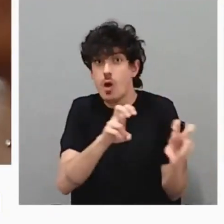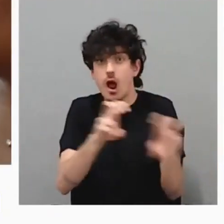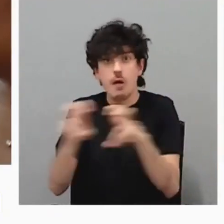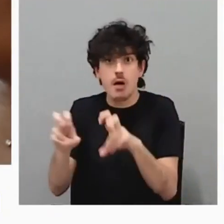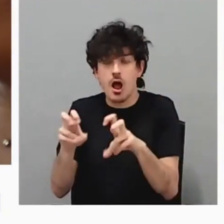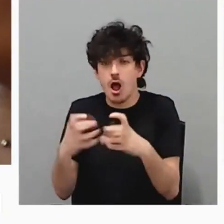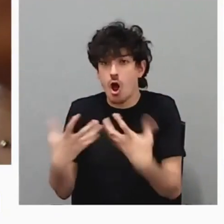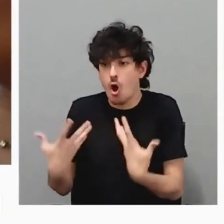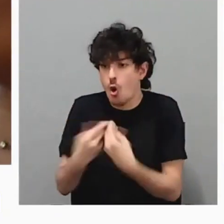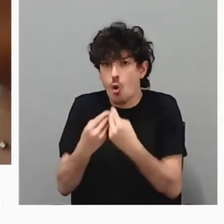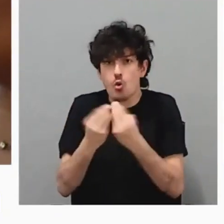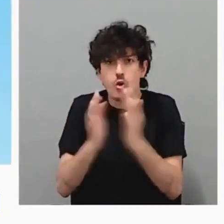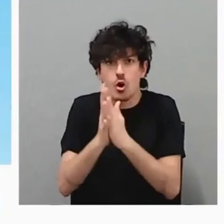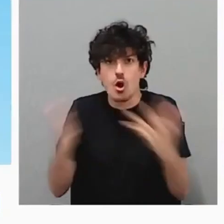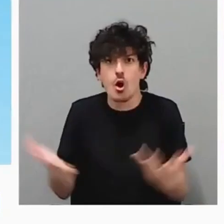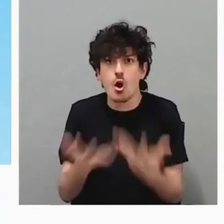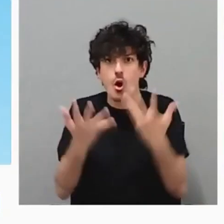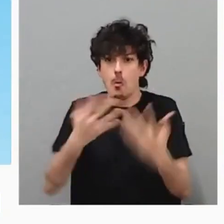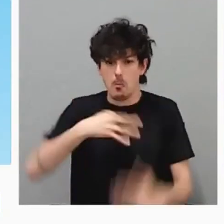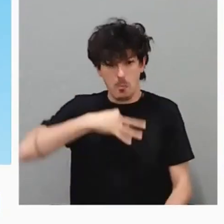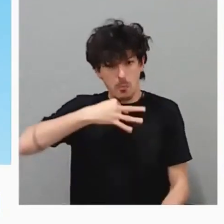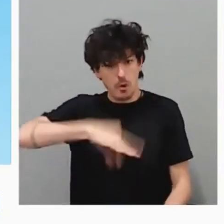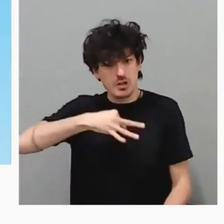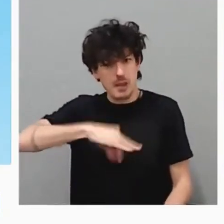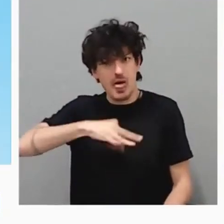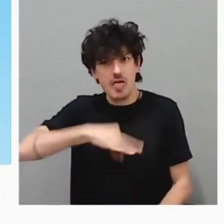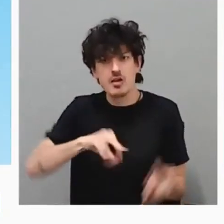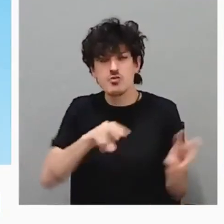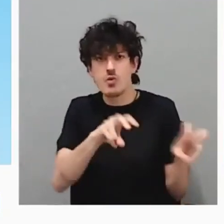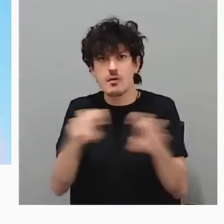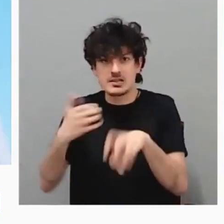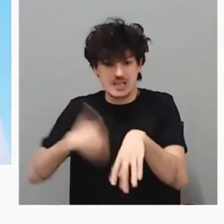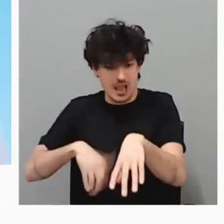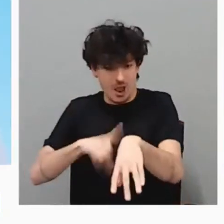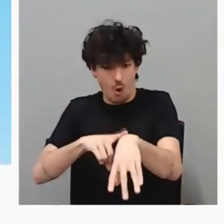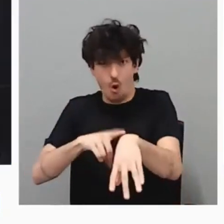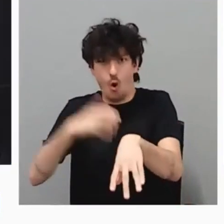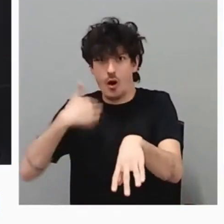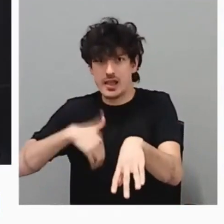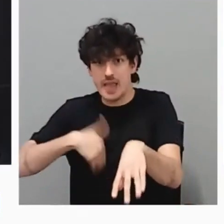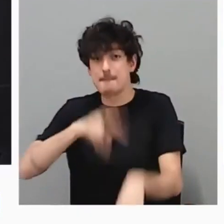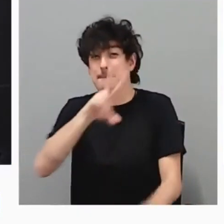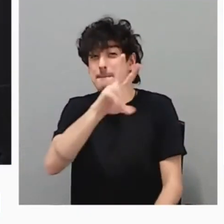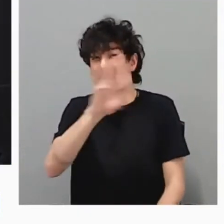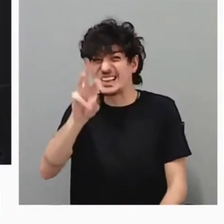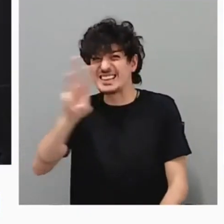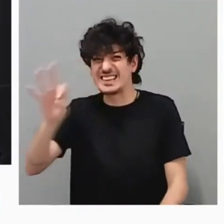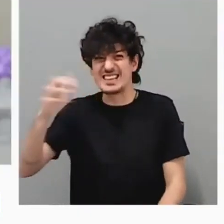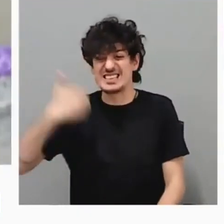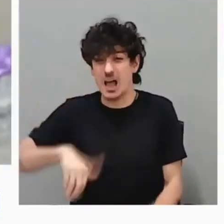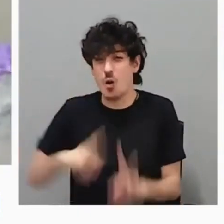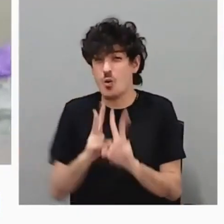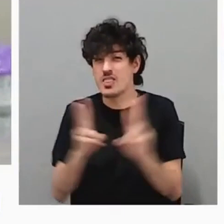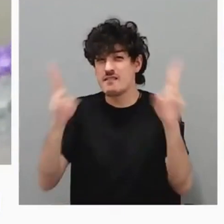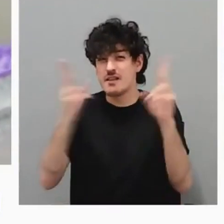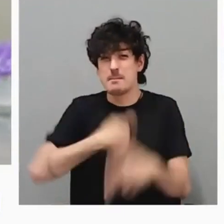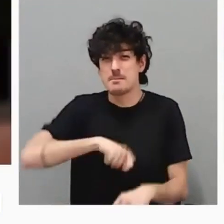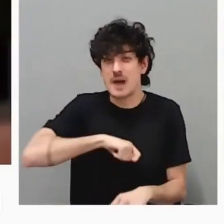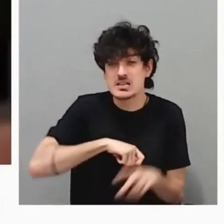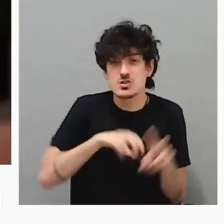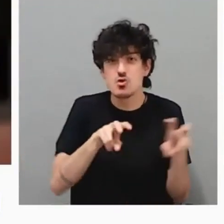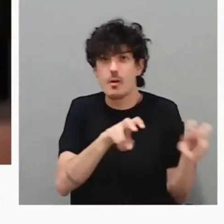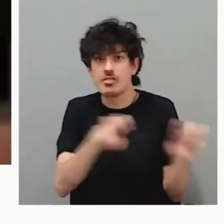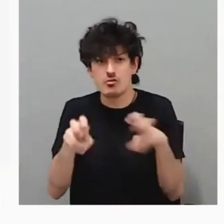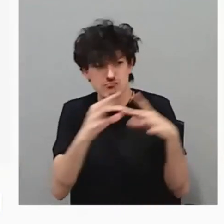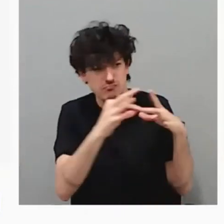juntos nuevas posibilidades. Es hora, porque 2030 ya es ahora. En UNICEF España Innovación lideramos una